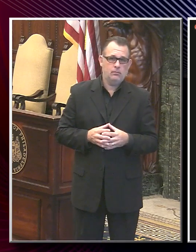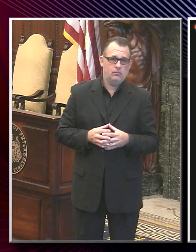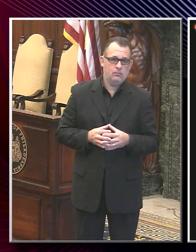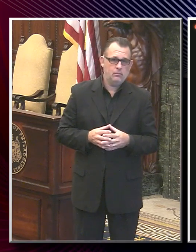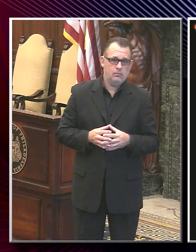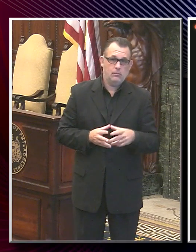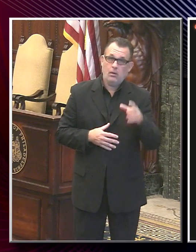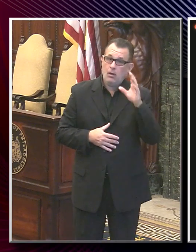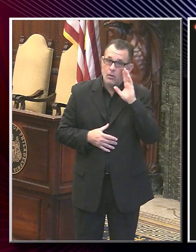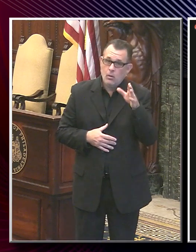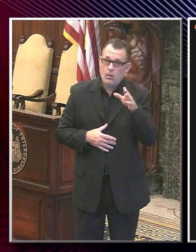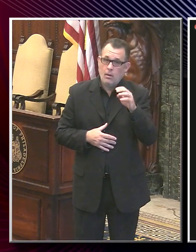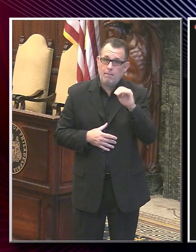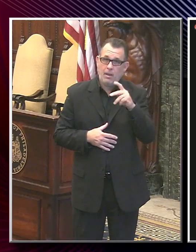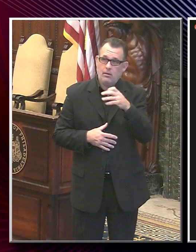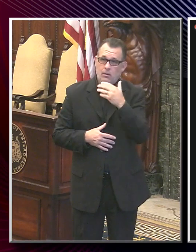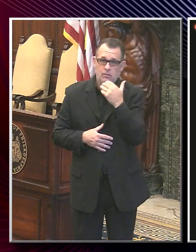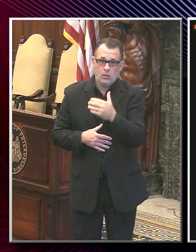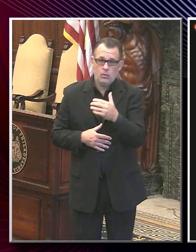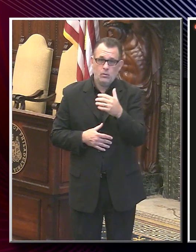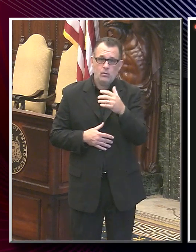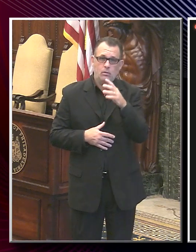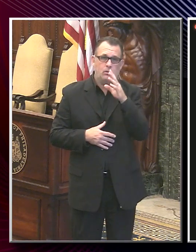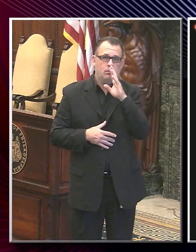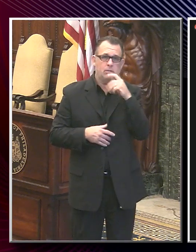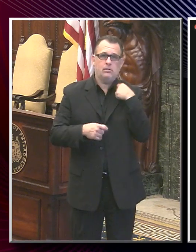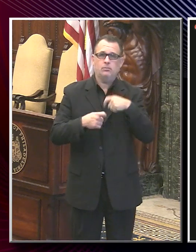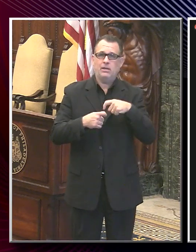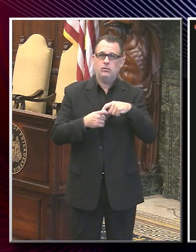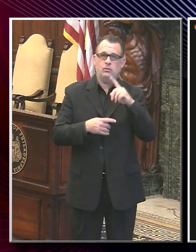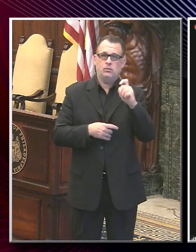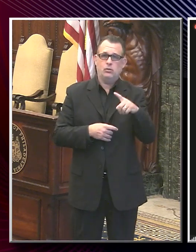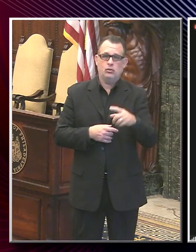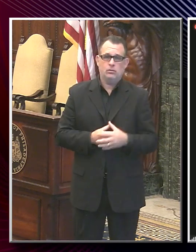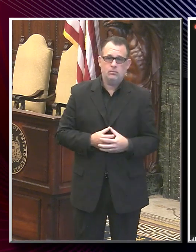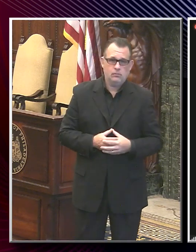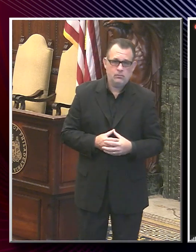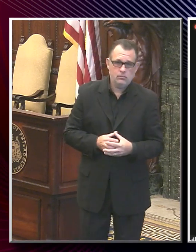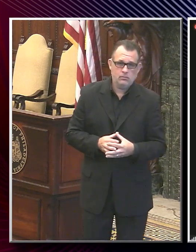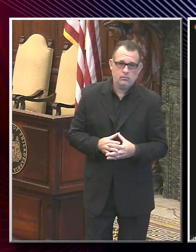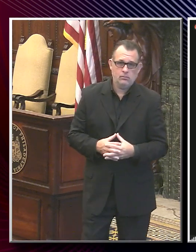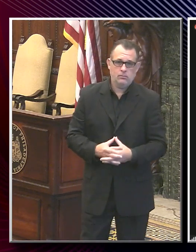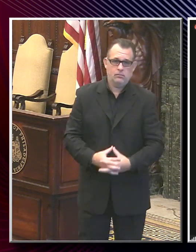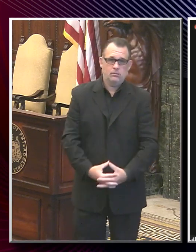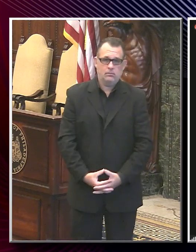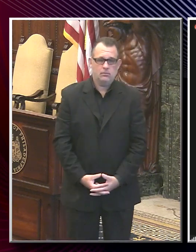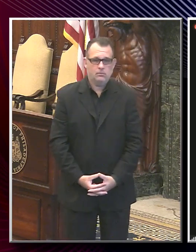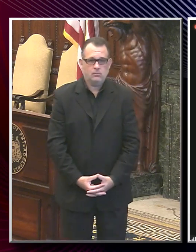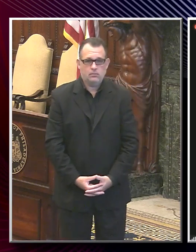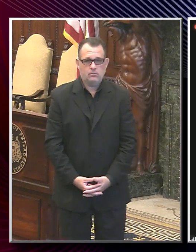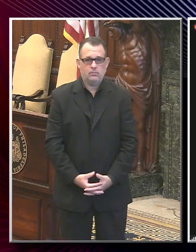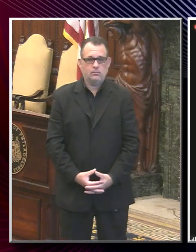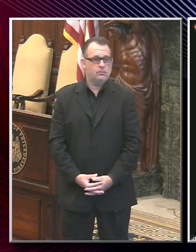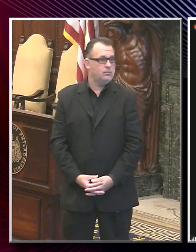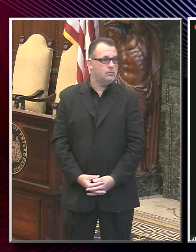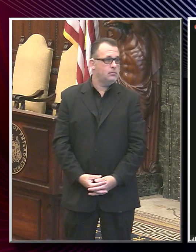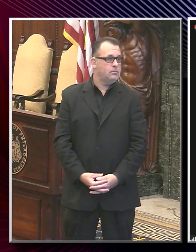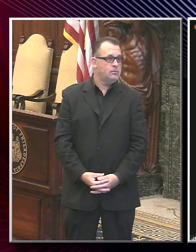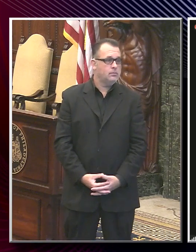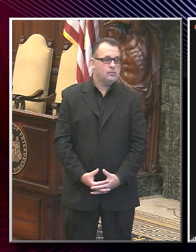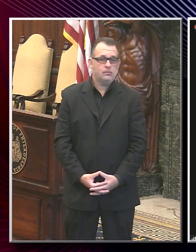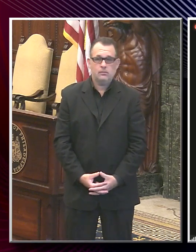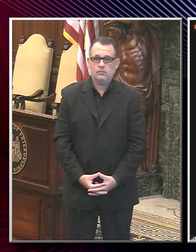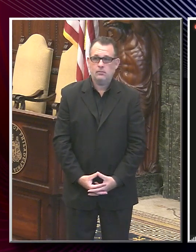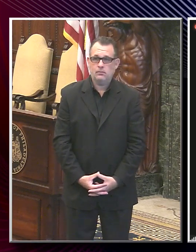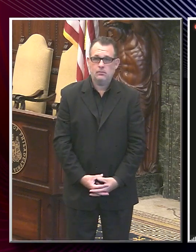Hi, Mike. Thank you. Okay, tengo una pregunta, Armando, sobre el centro de los niños donde ellos pueden ir. Para estos